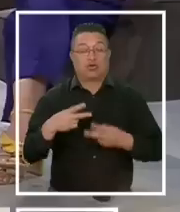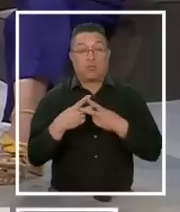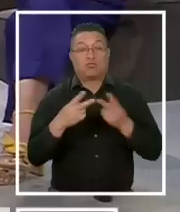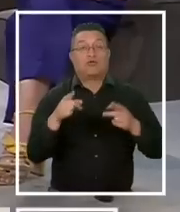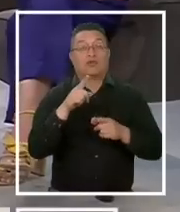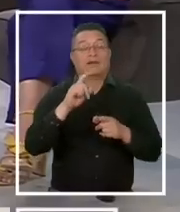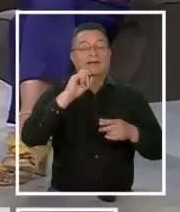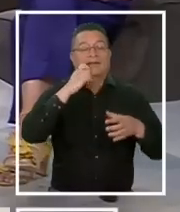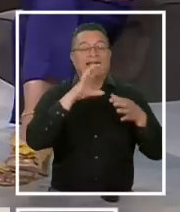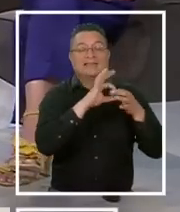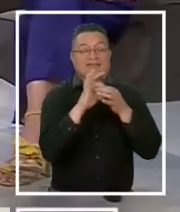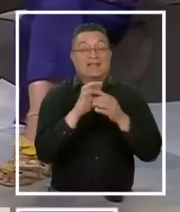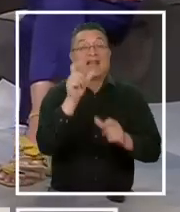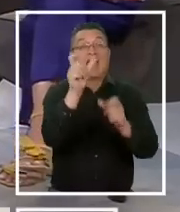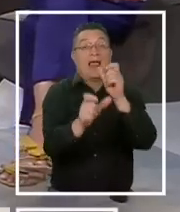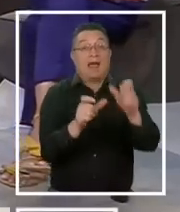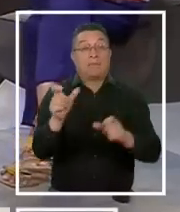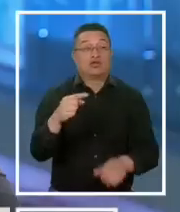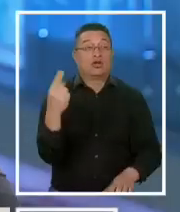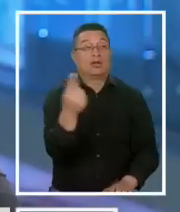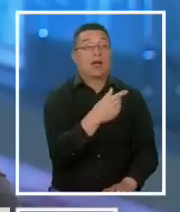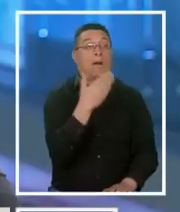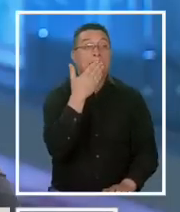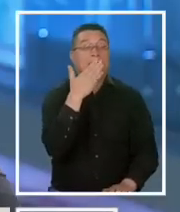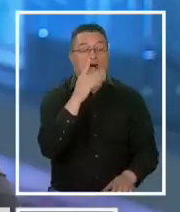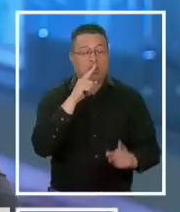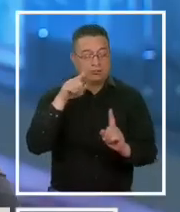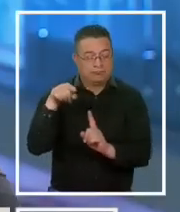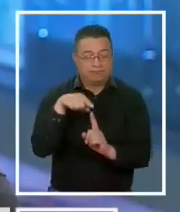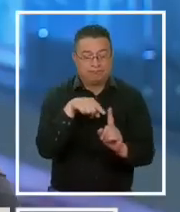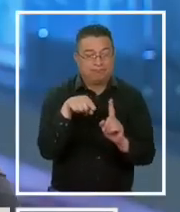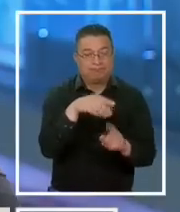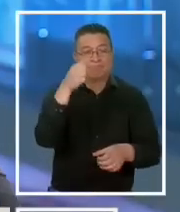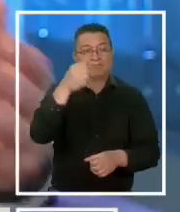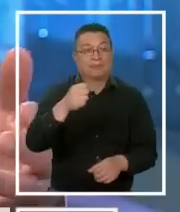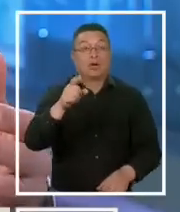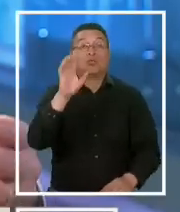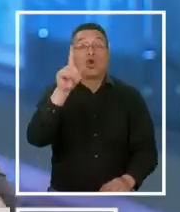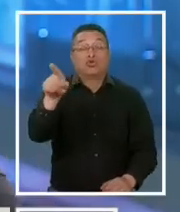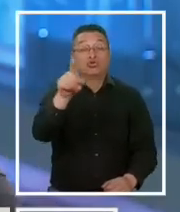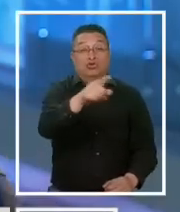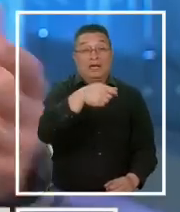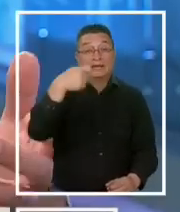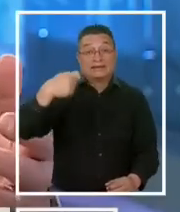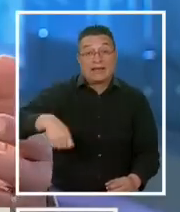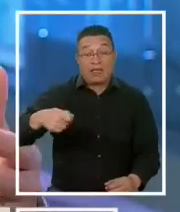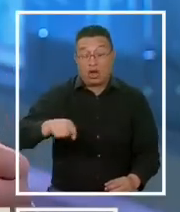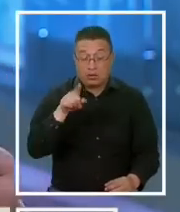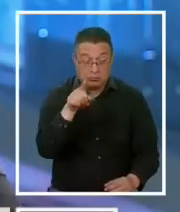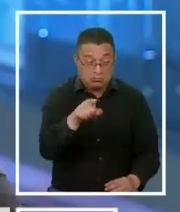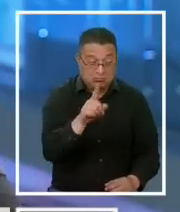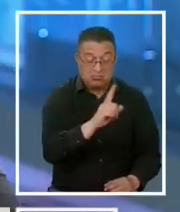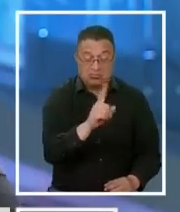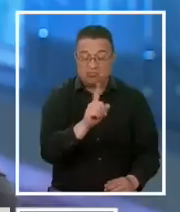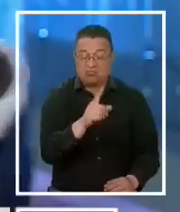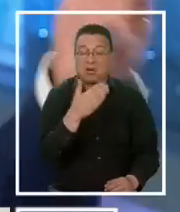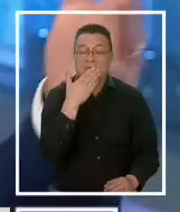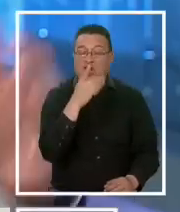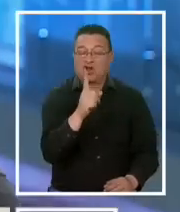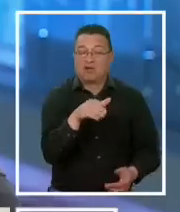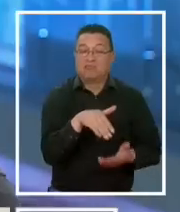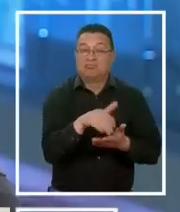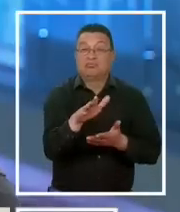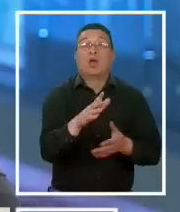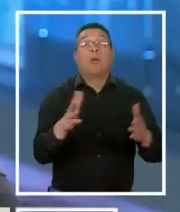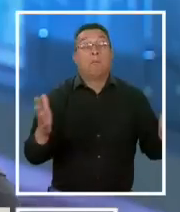eso significará que la ciudadanía tuviese una mejor persecución criminal si los señores senadores estiman que ese no era la opción correcta para el país bueno